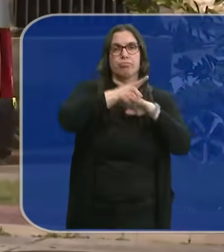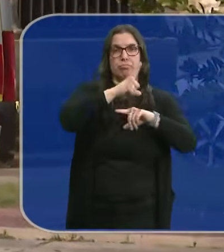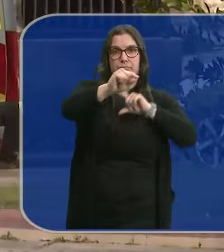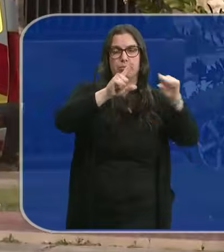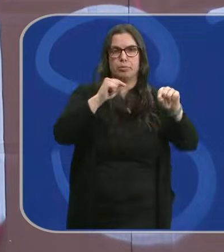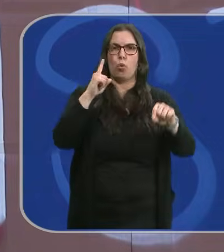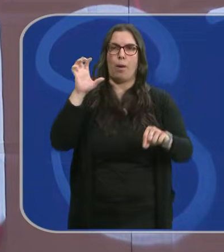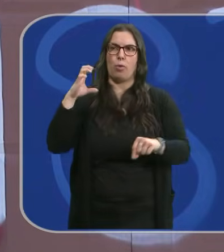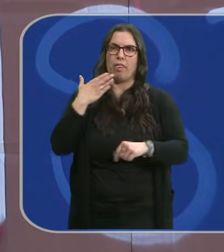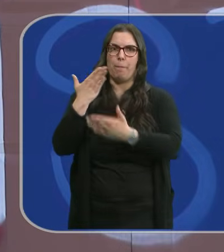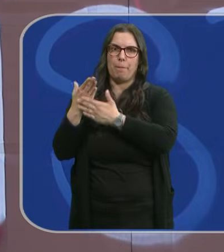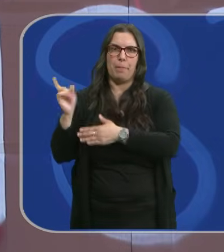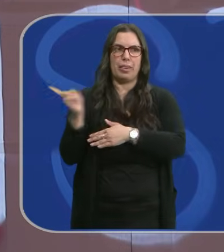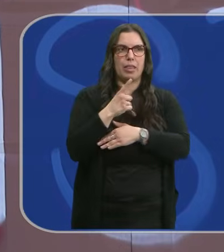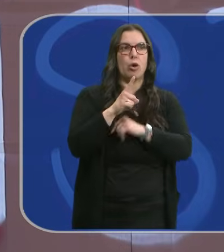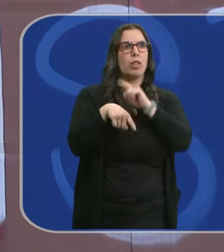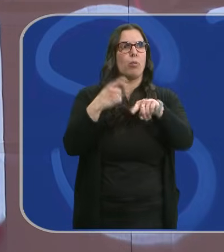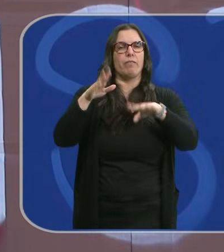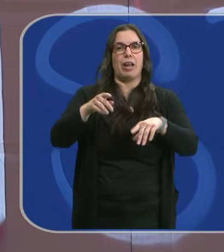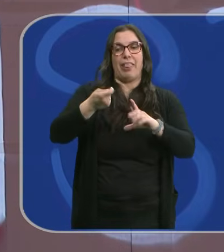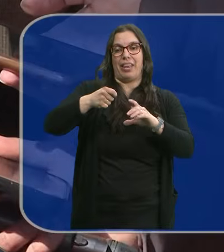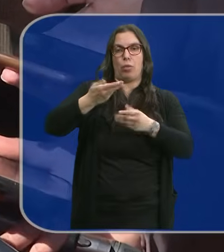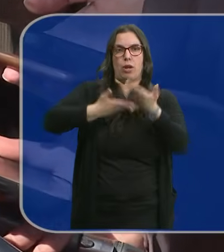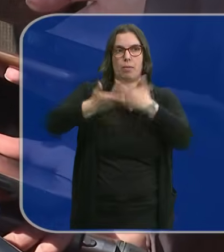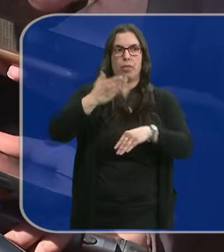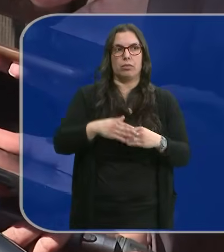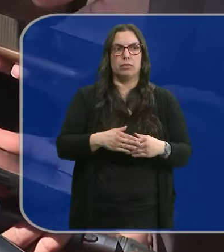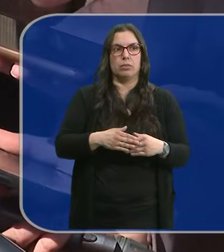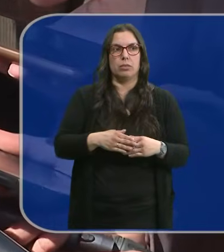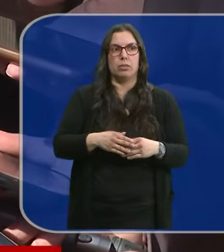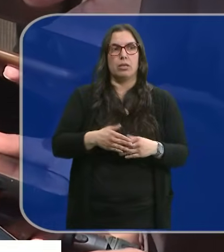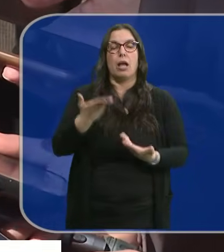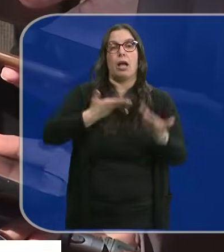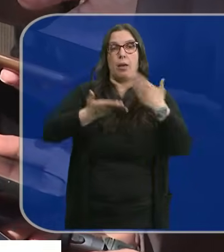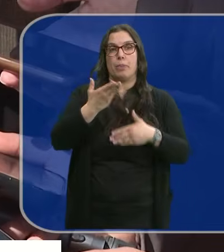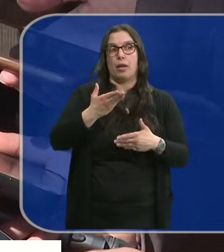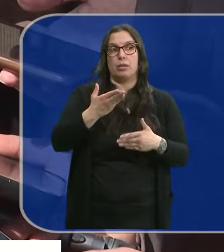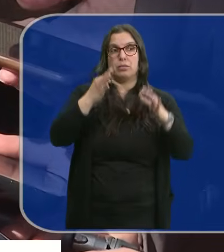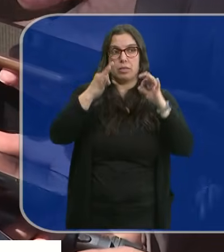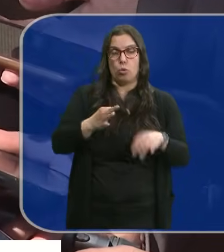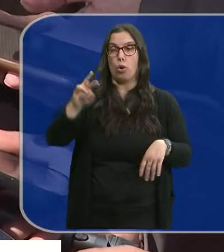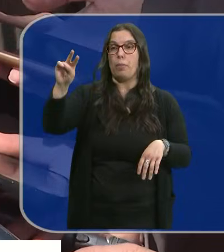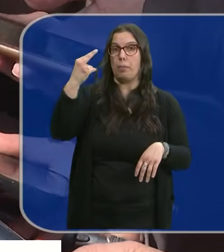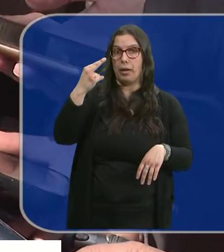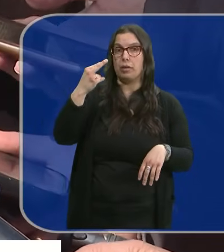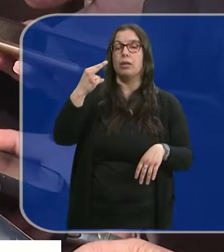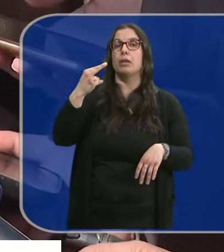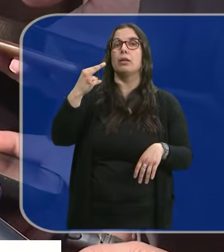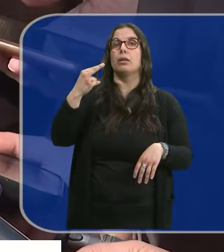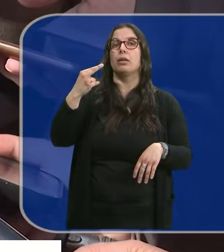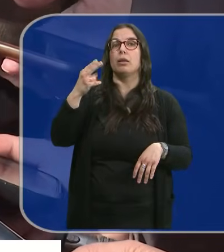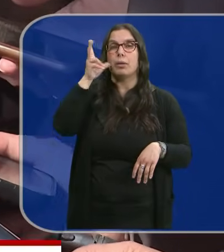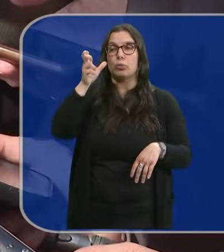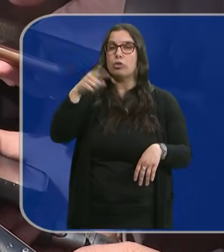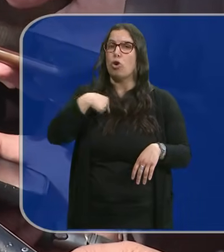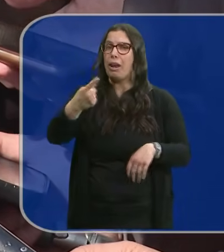una ambulancia y todo ha terminado con el cambio de cerraduras. Les diría eso porque seguramente que lo verán y lo oirán, eso, que las quiero mucho y